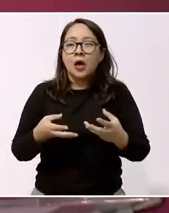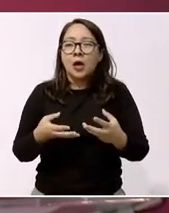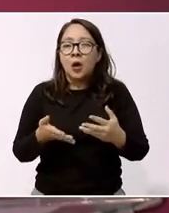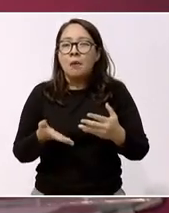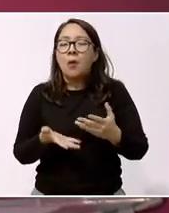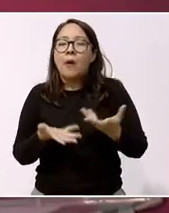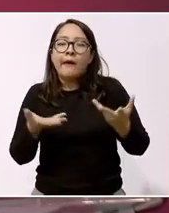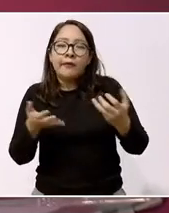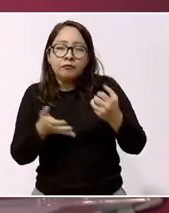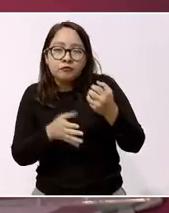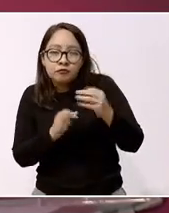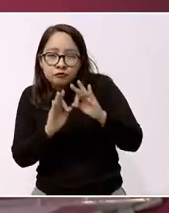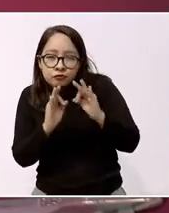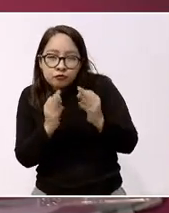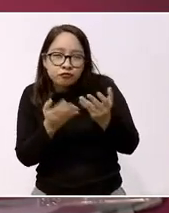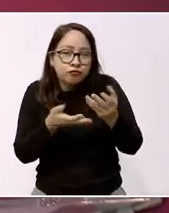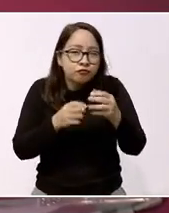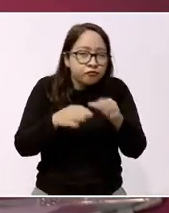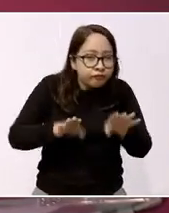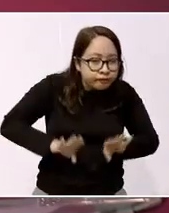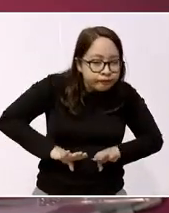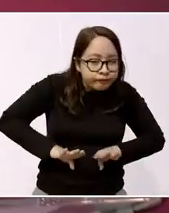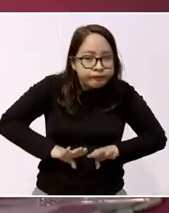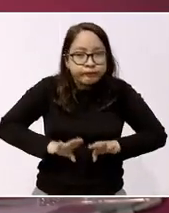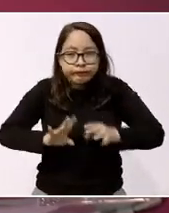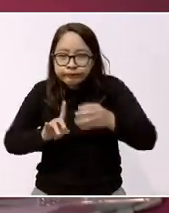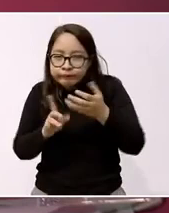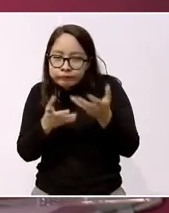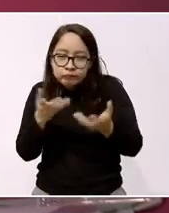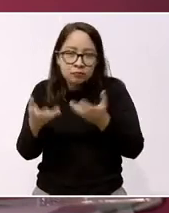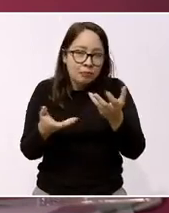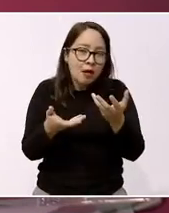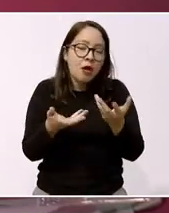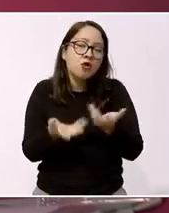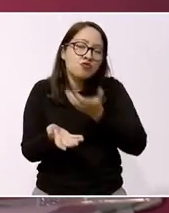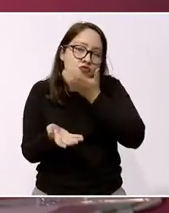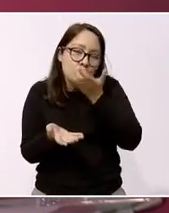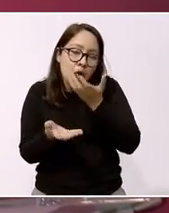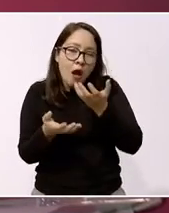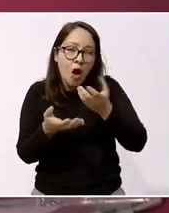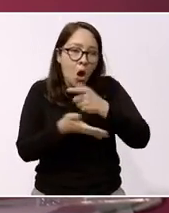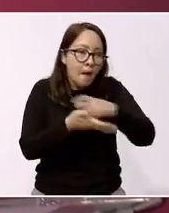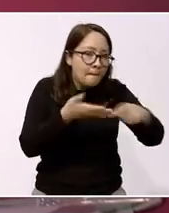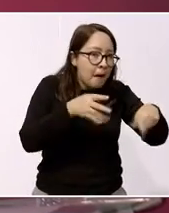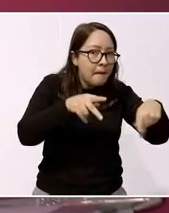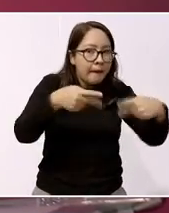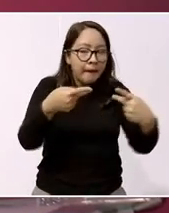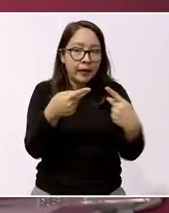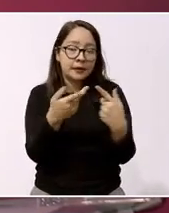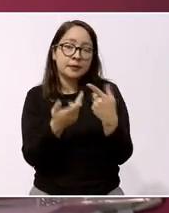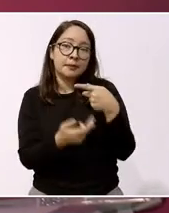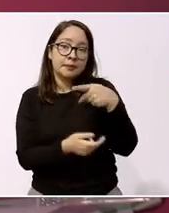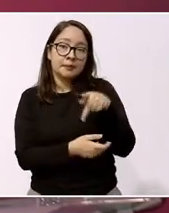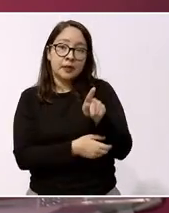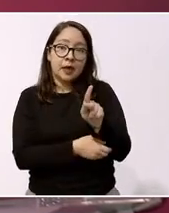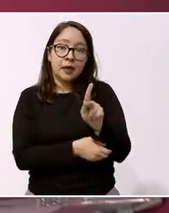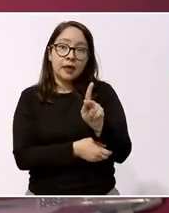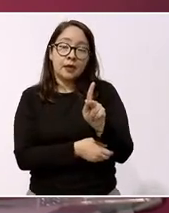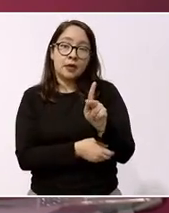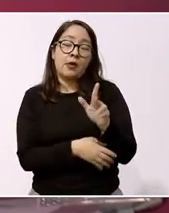la práctica comercial y no siempre la